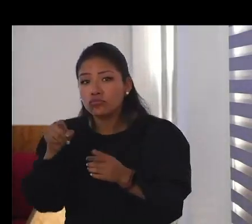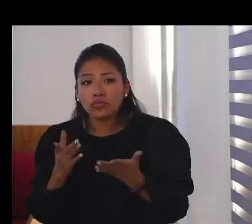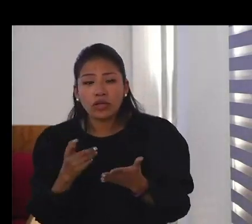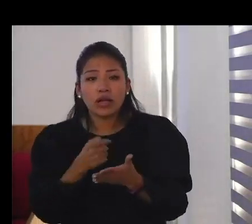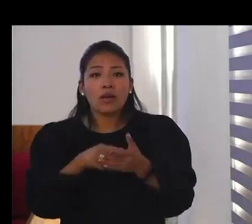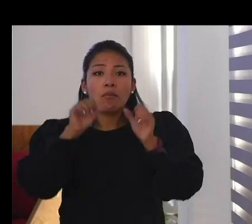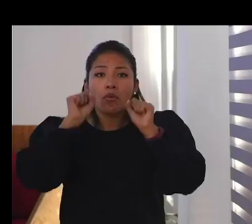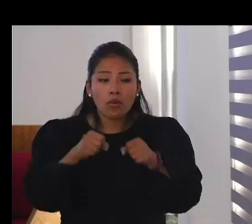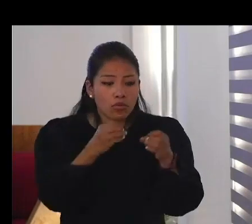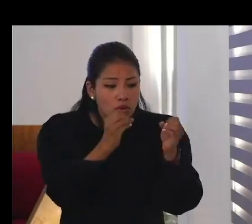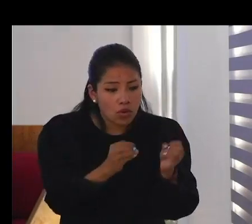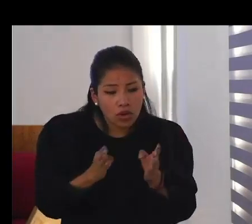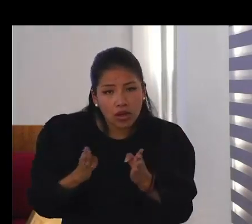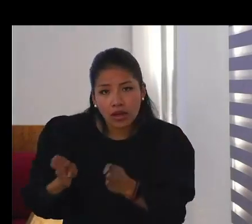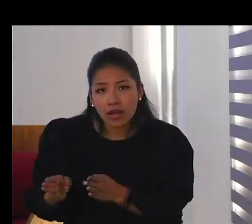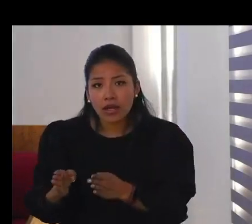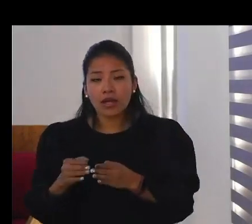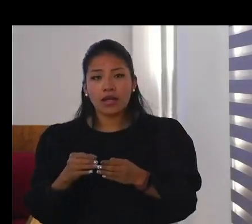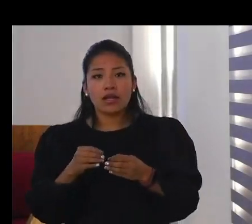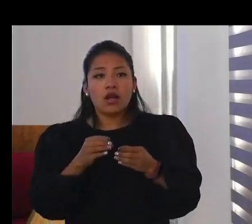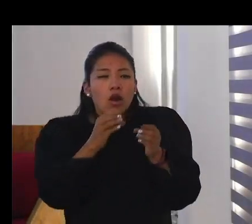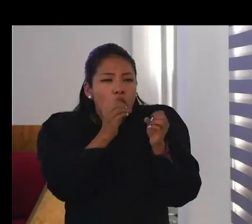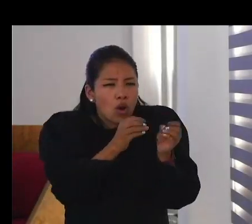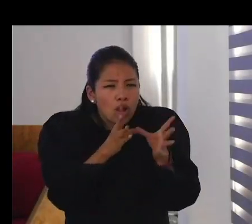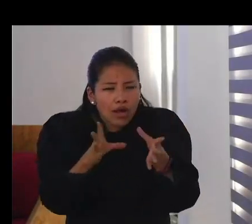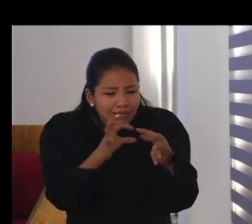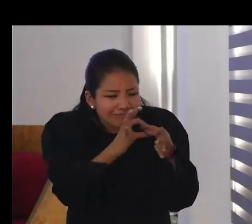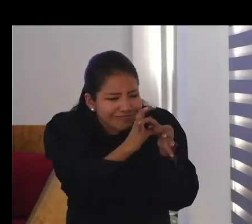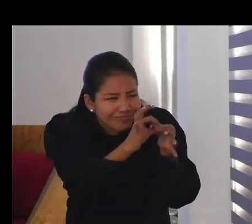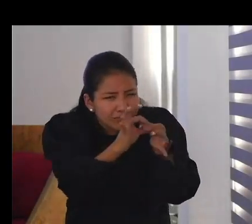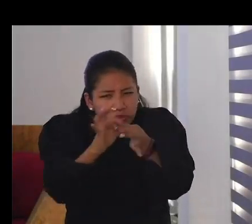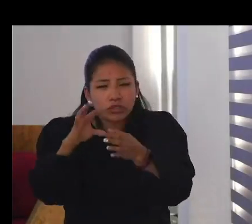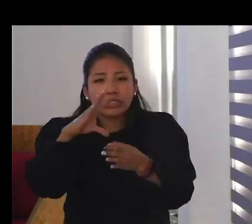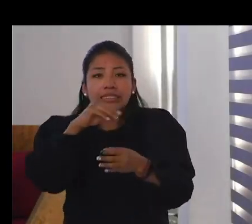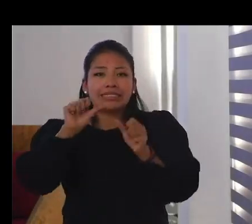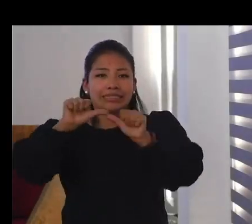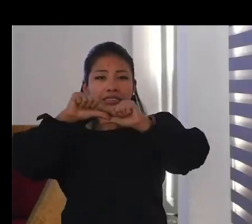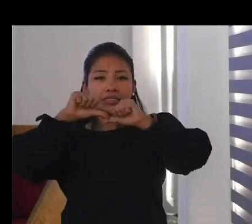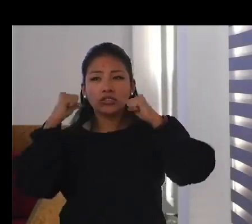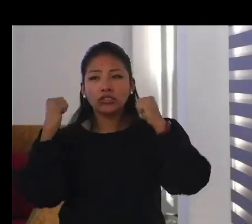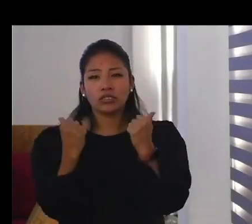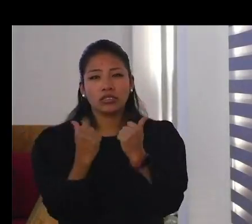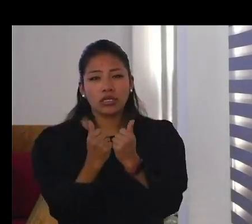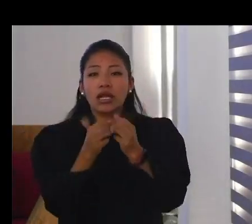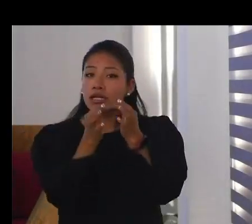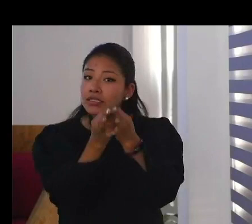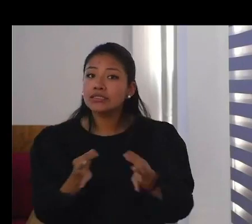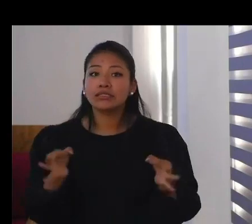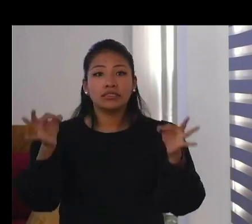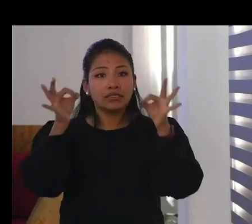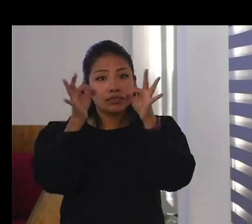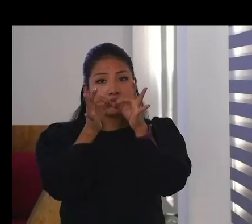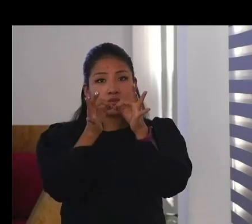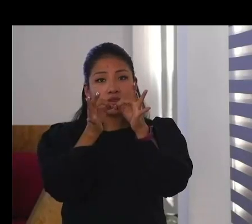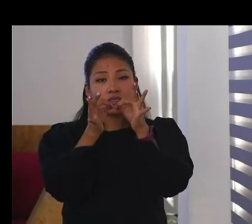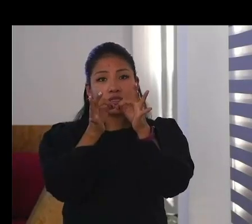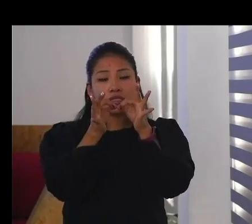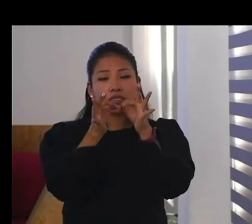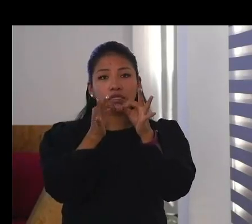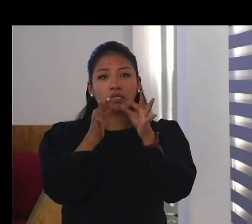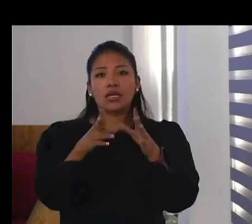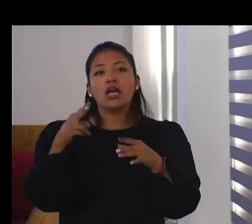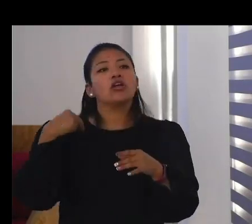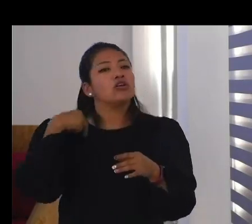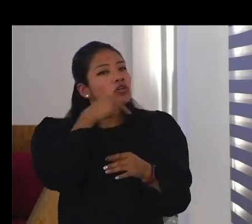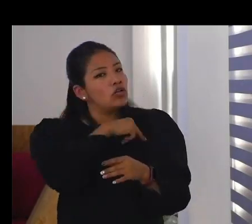organicémonos la organicidad y en la asociacionismo es importante debemos siempre estar